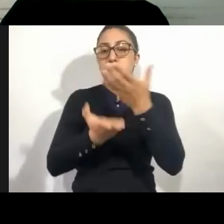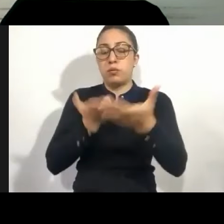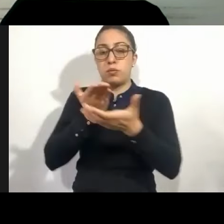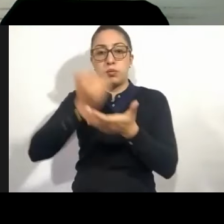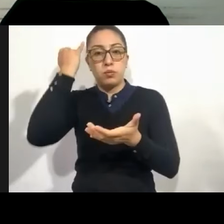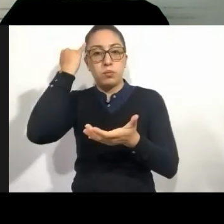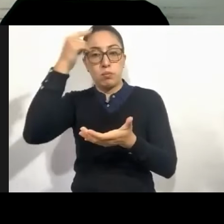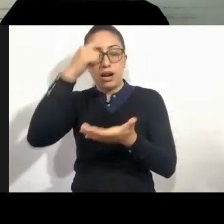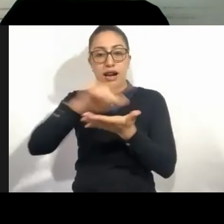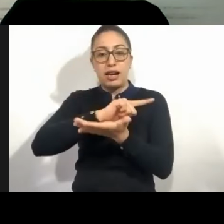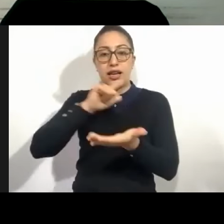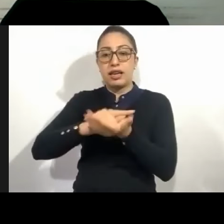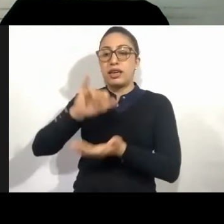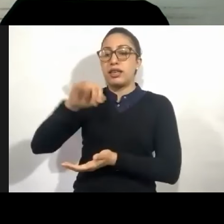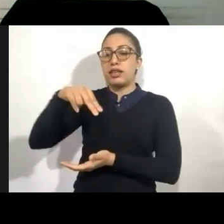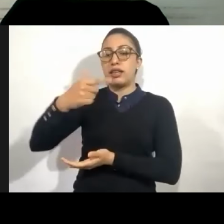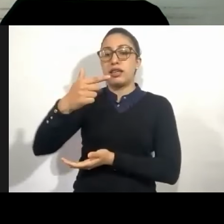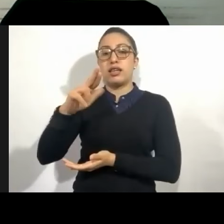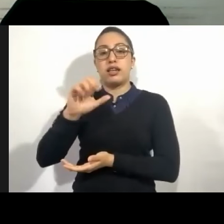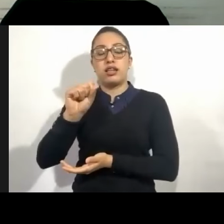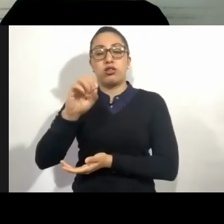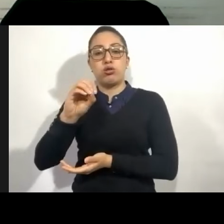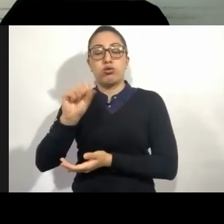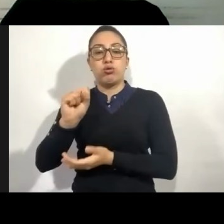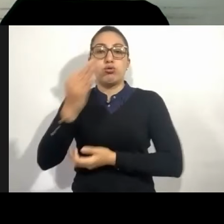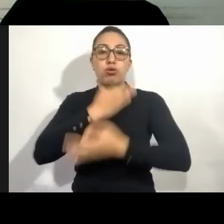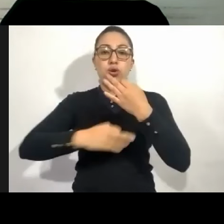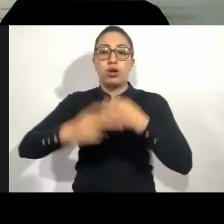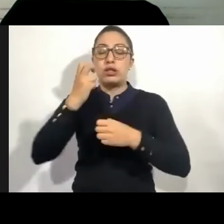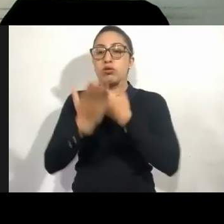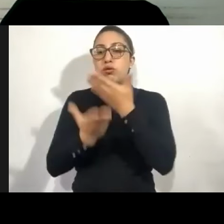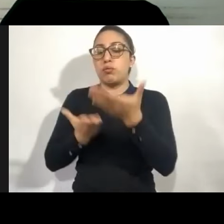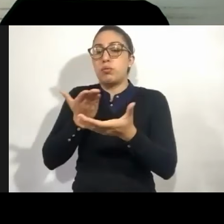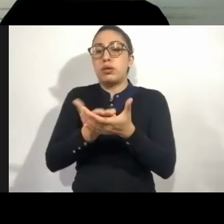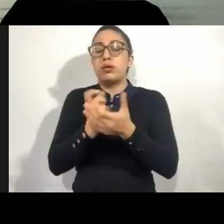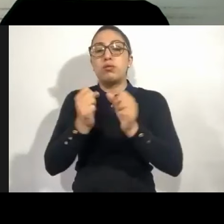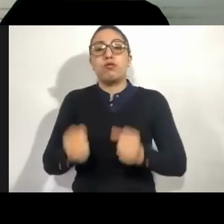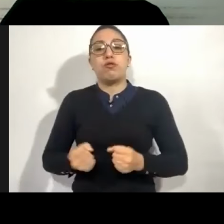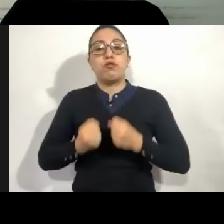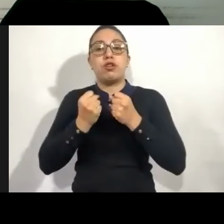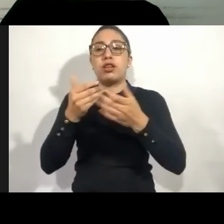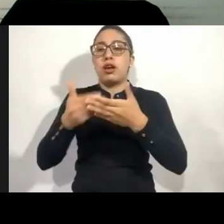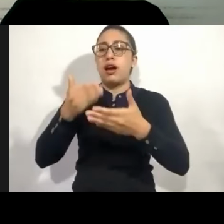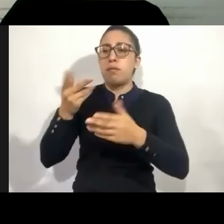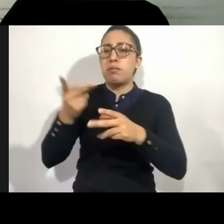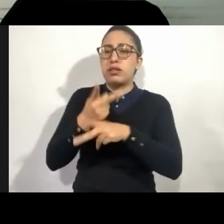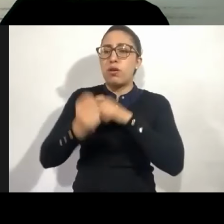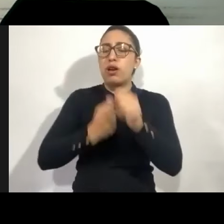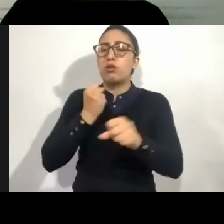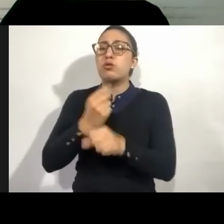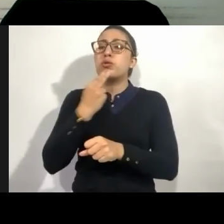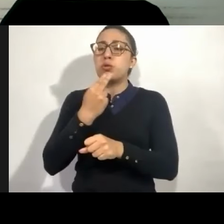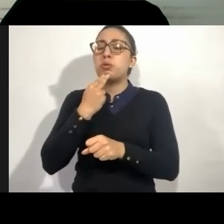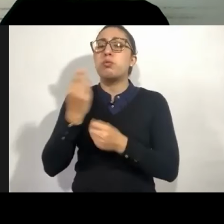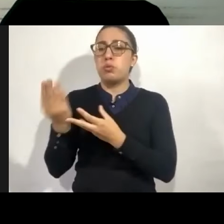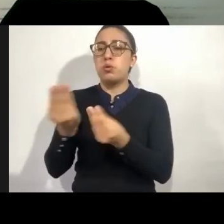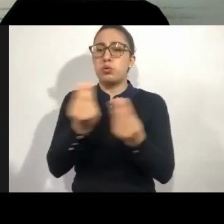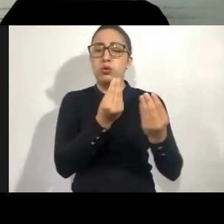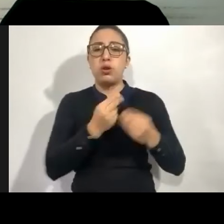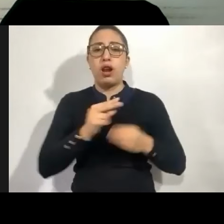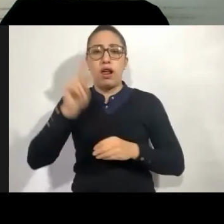Este ha sido un método eficaz que ha probado a lo largo ya de varios años que compensa efectivamente